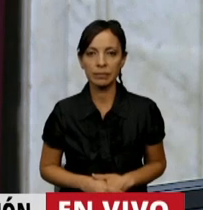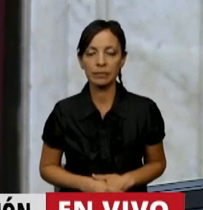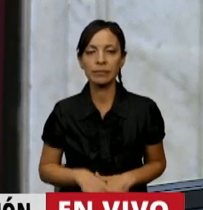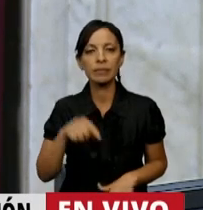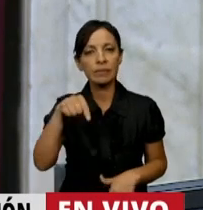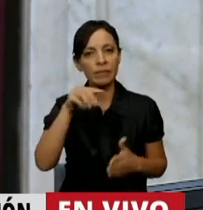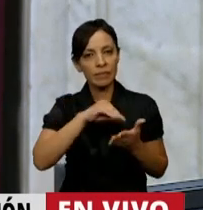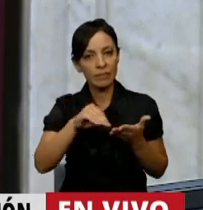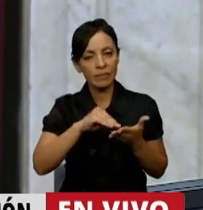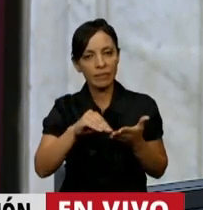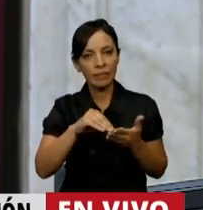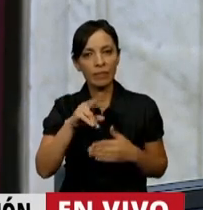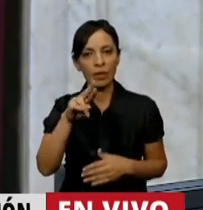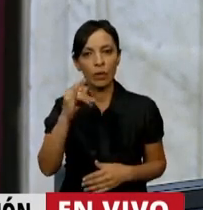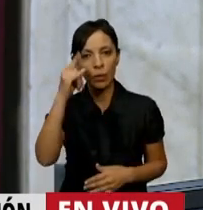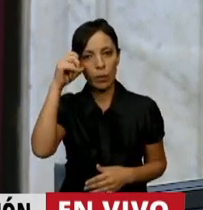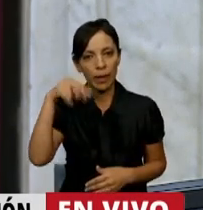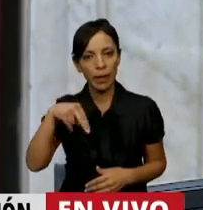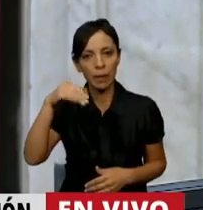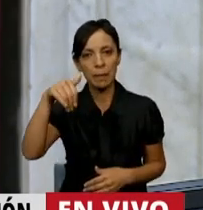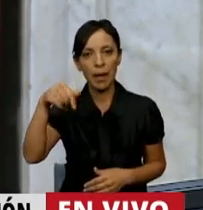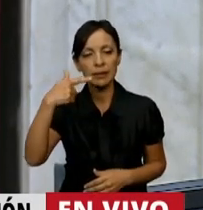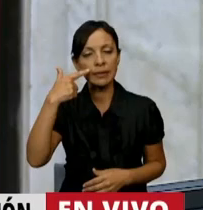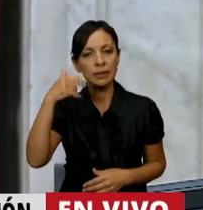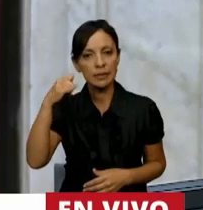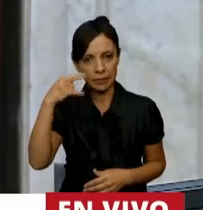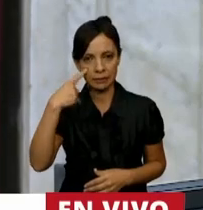En el uso de la palabra, el diputado Rubén Manzi.